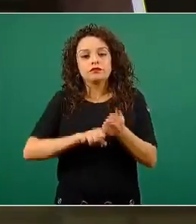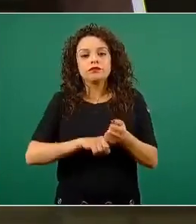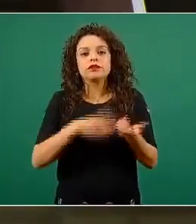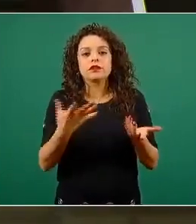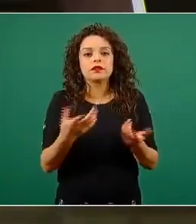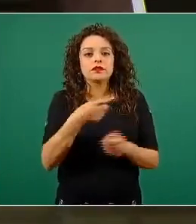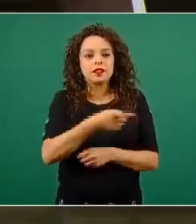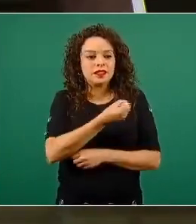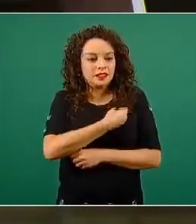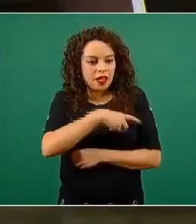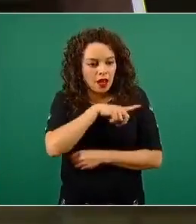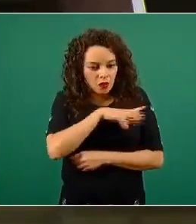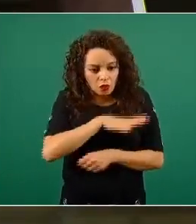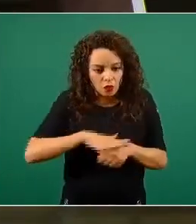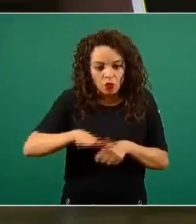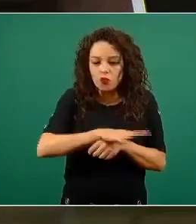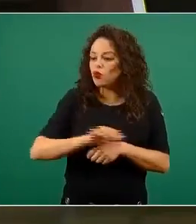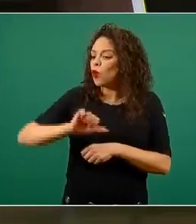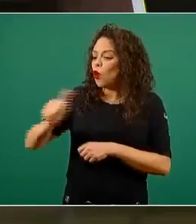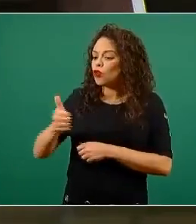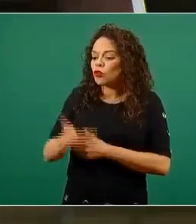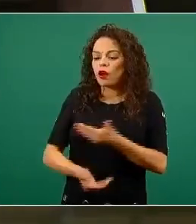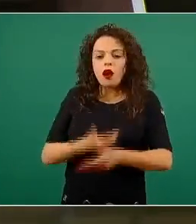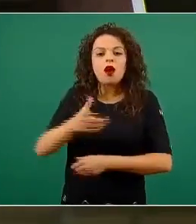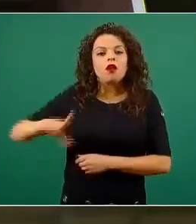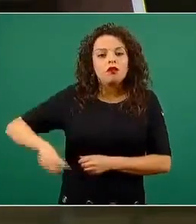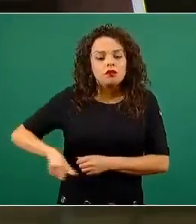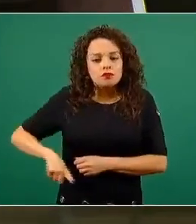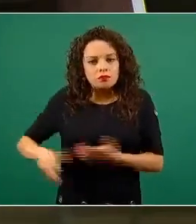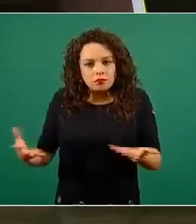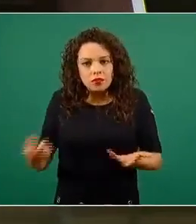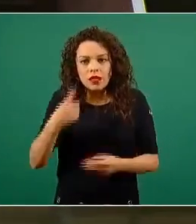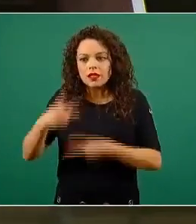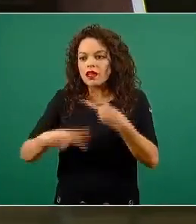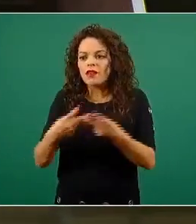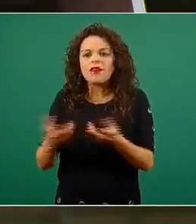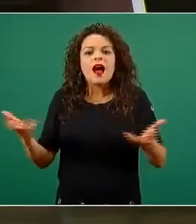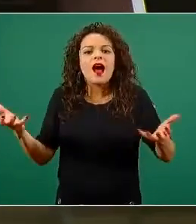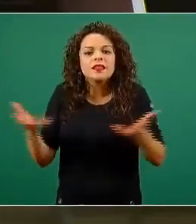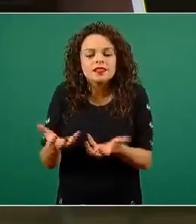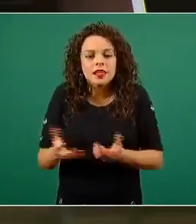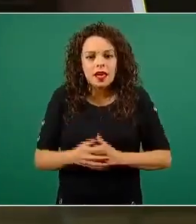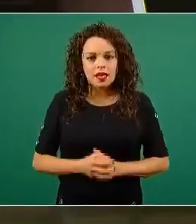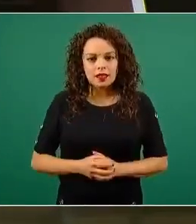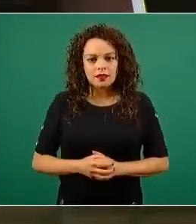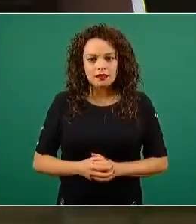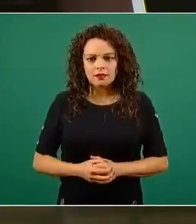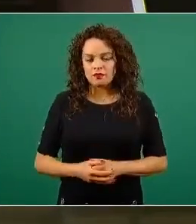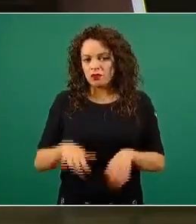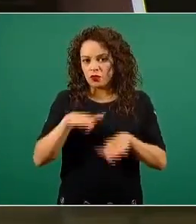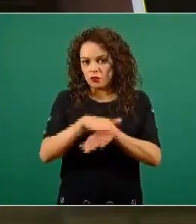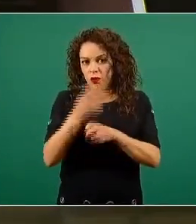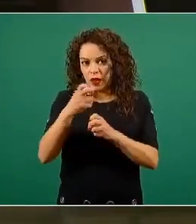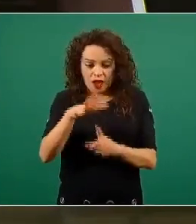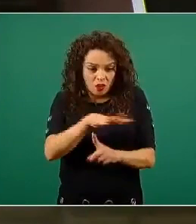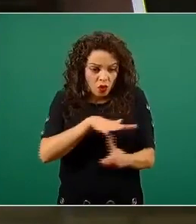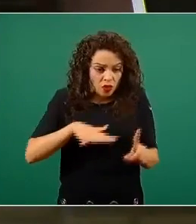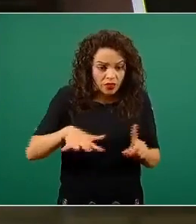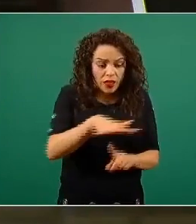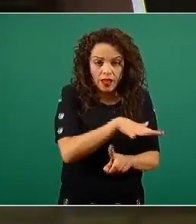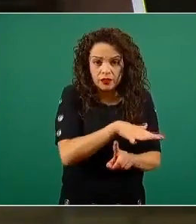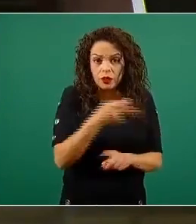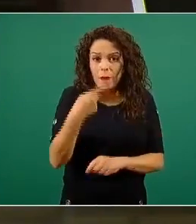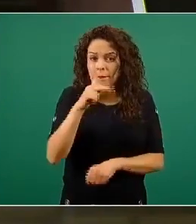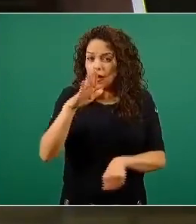nación? ¿Qué va a ser el personal de la salud? ¿Qué van a hacer los siervos de la nación en este contexto? Pero sobre todo lo que